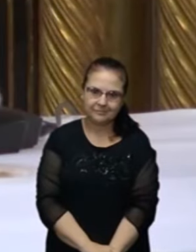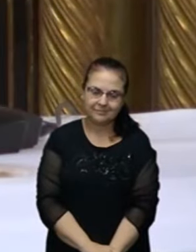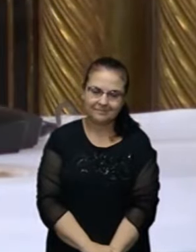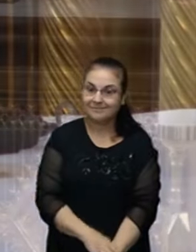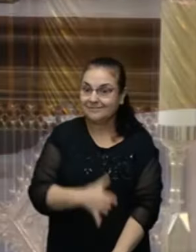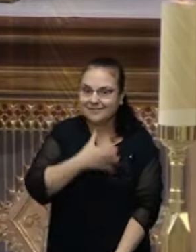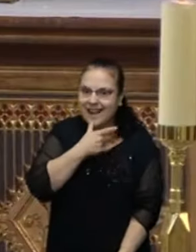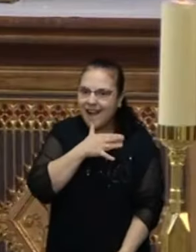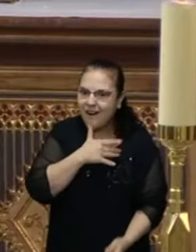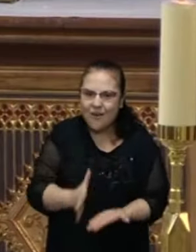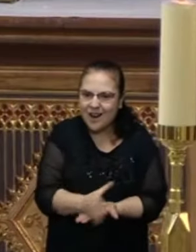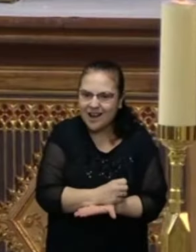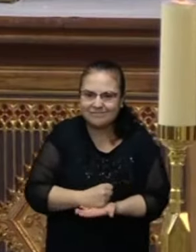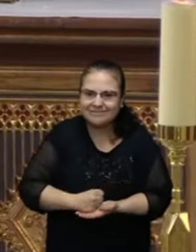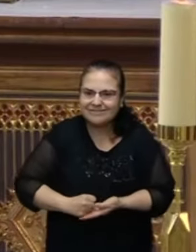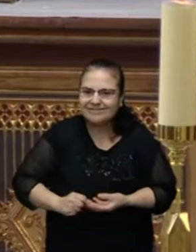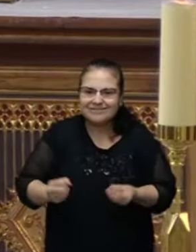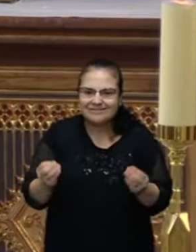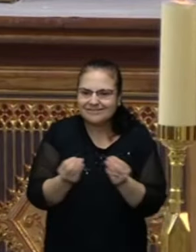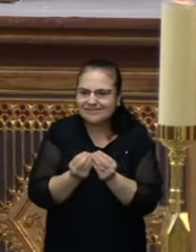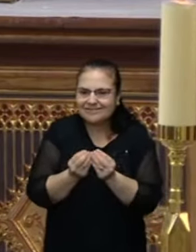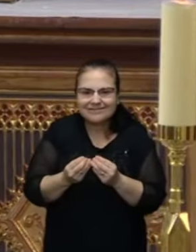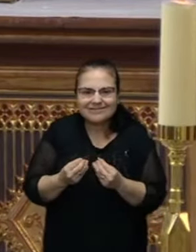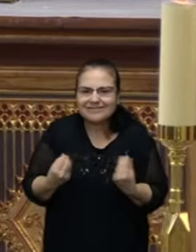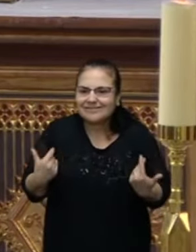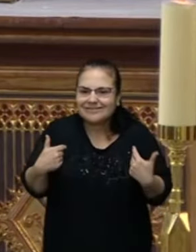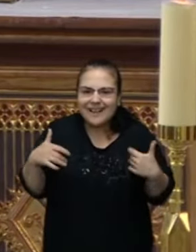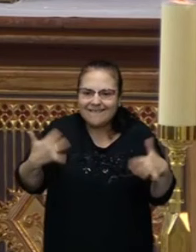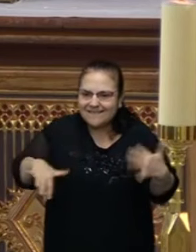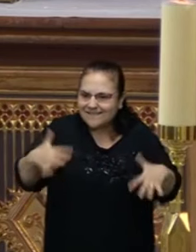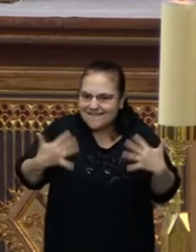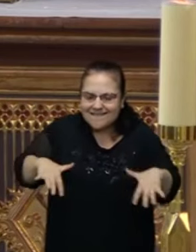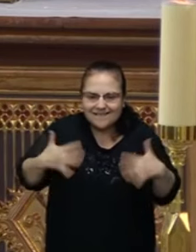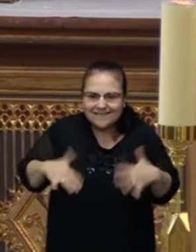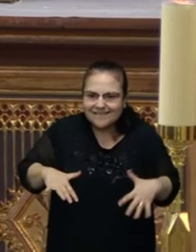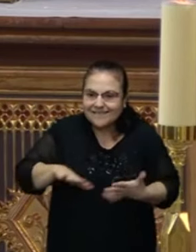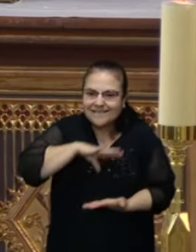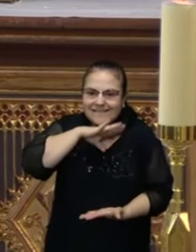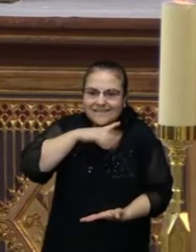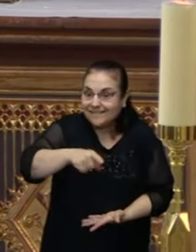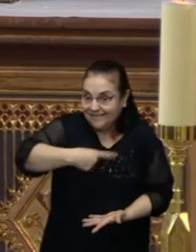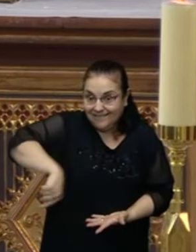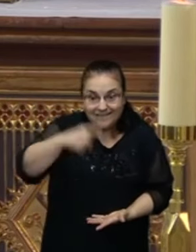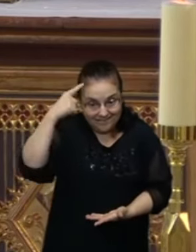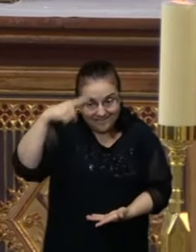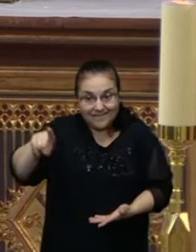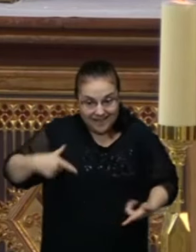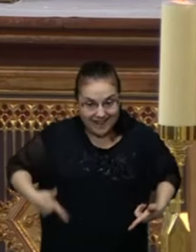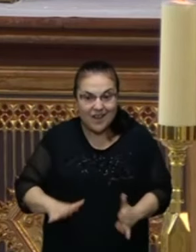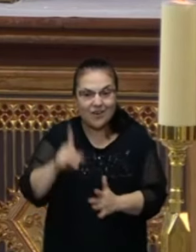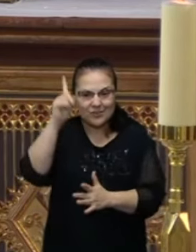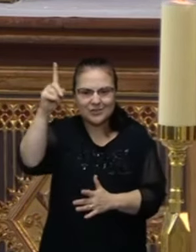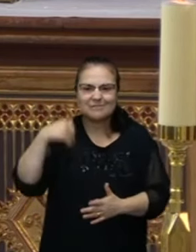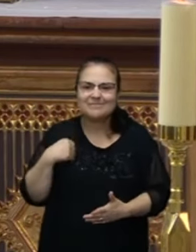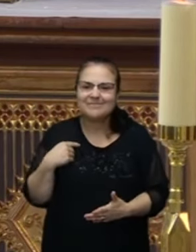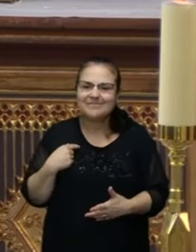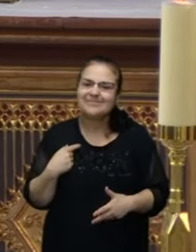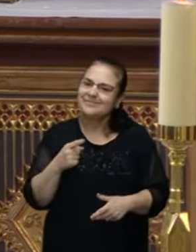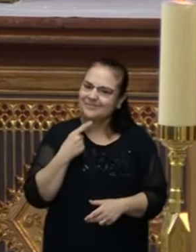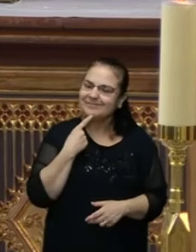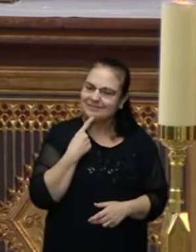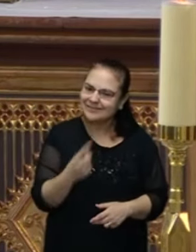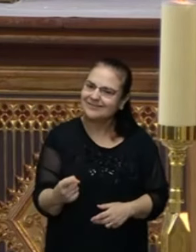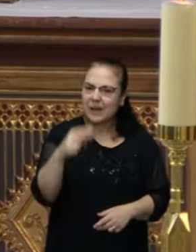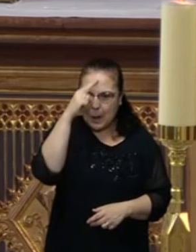Y ahora todos juntos, llenos de alegría, por sabernos hijos de Dios, nos dirigimos al Padre